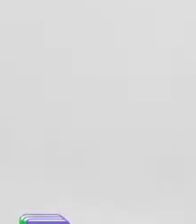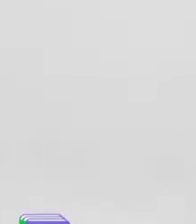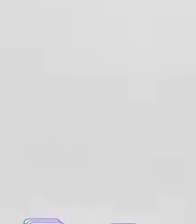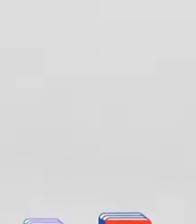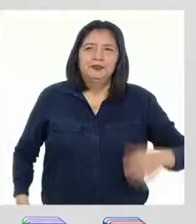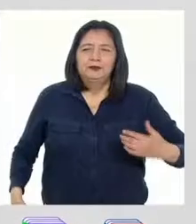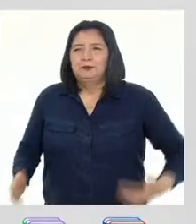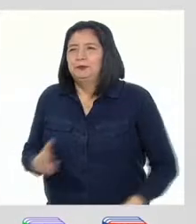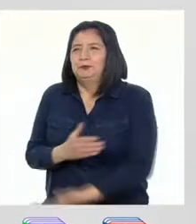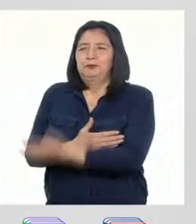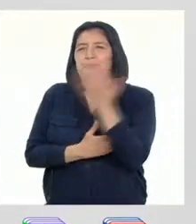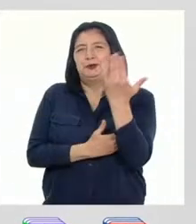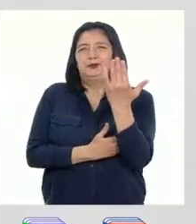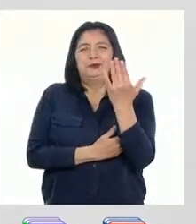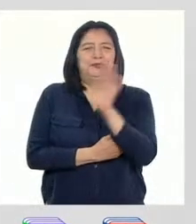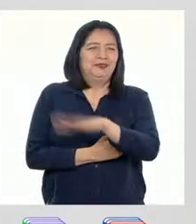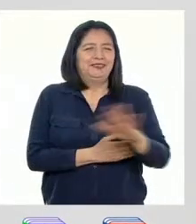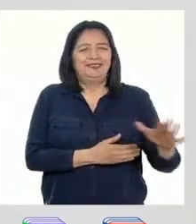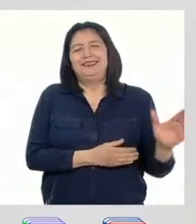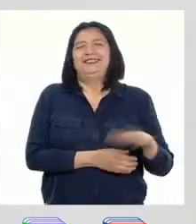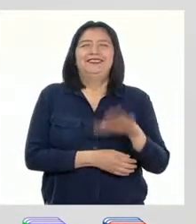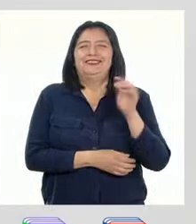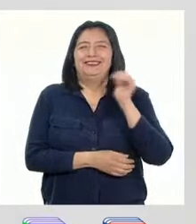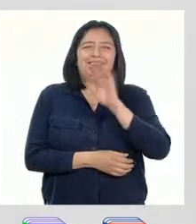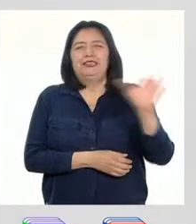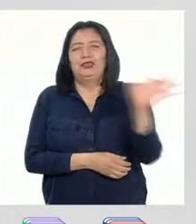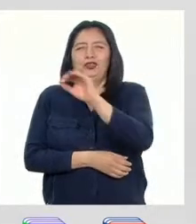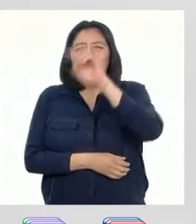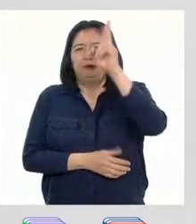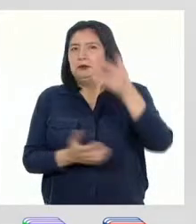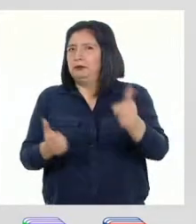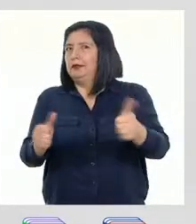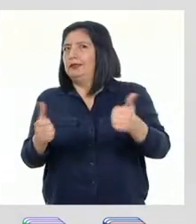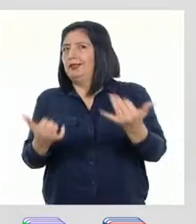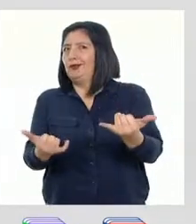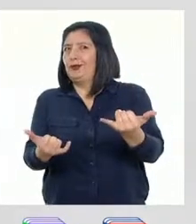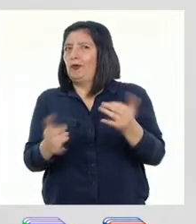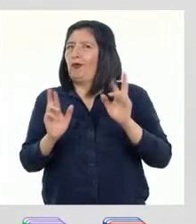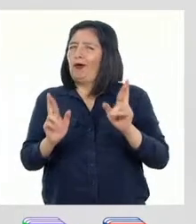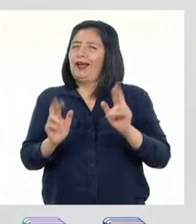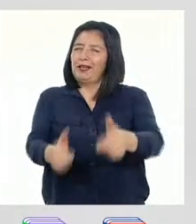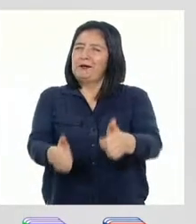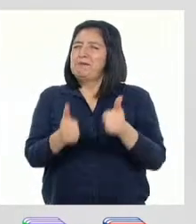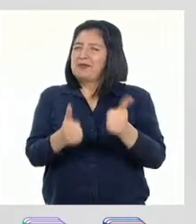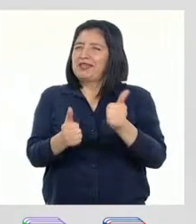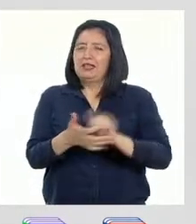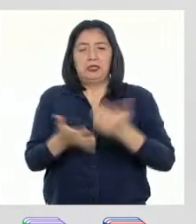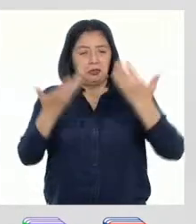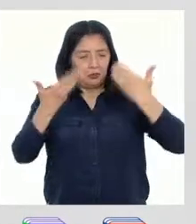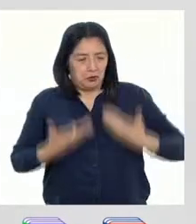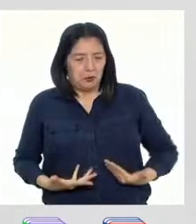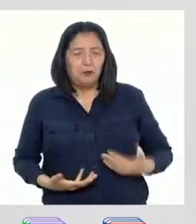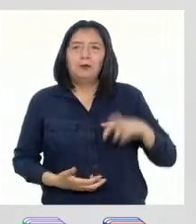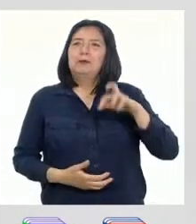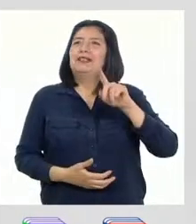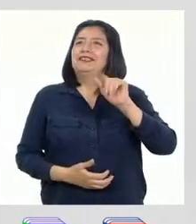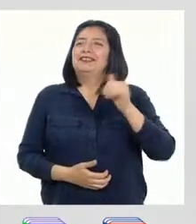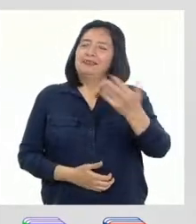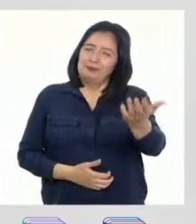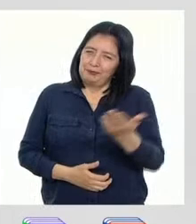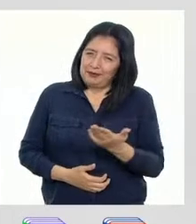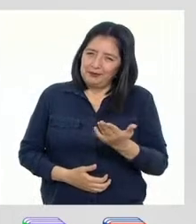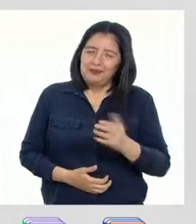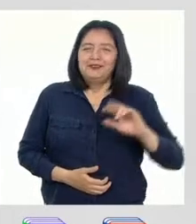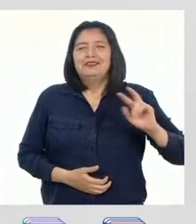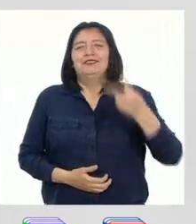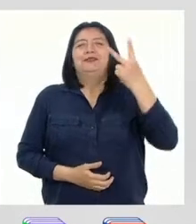Muy buenos días, chicas y chicos de todo el Perú. ¿Cómo se encuentran el día de hoy? Espero que súper bien. Yo soy Patricia Barreto y les doy la bienvenida